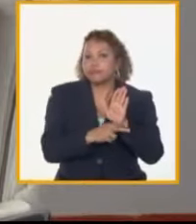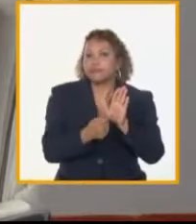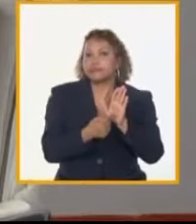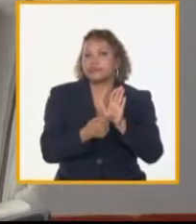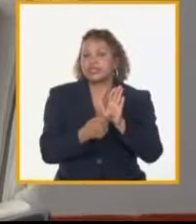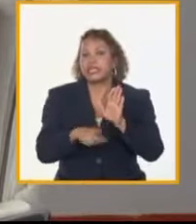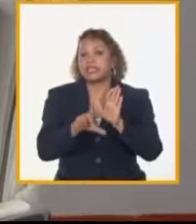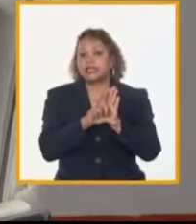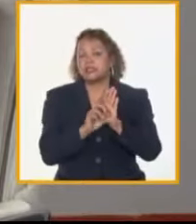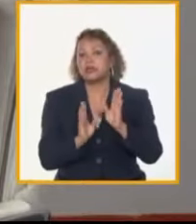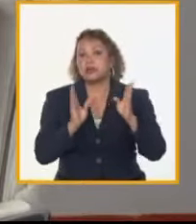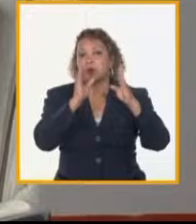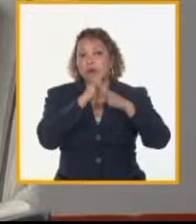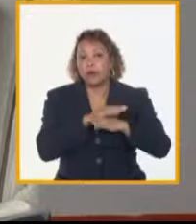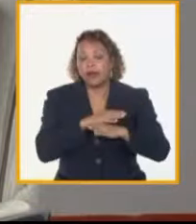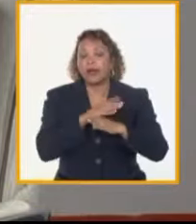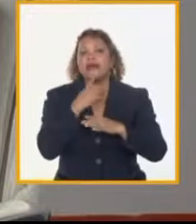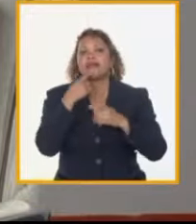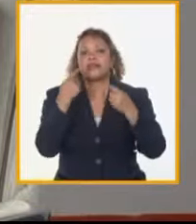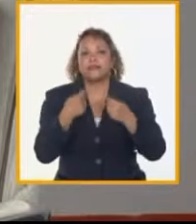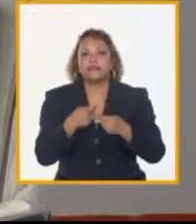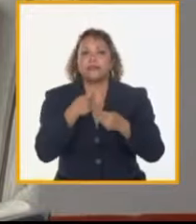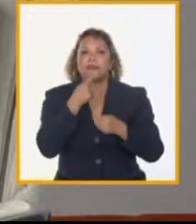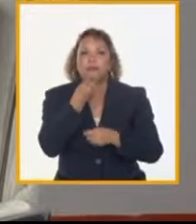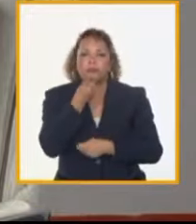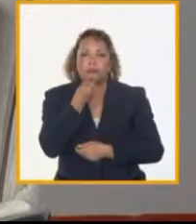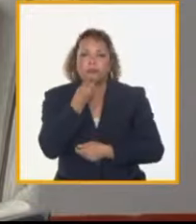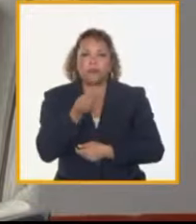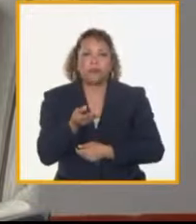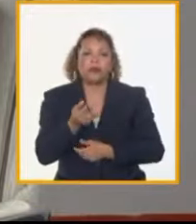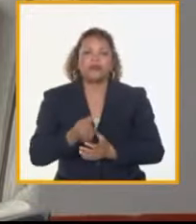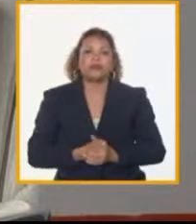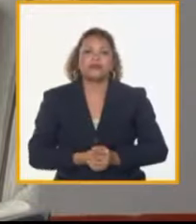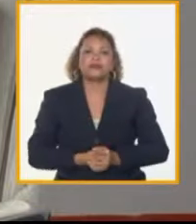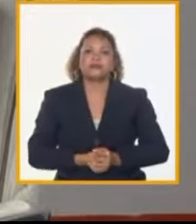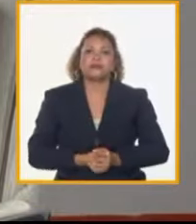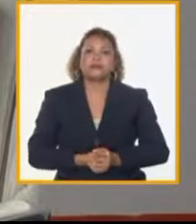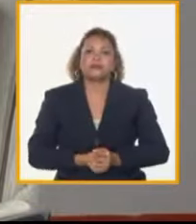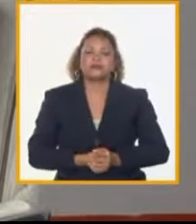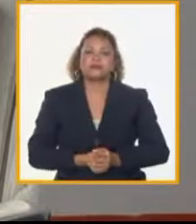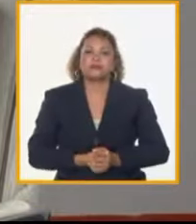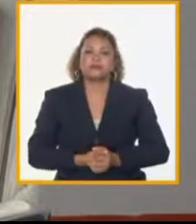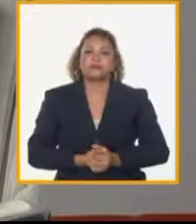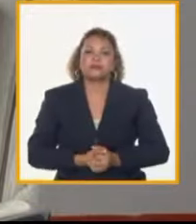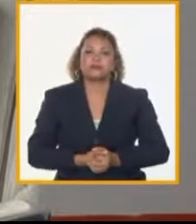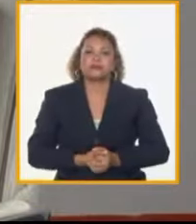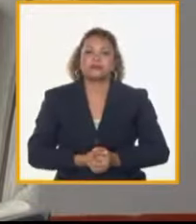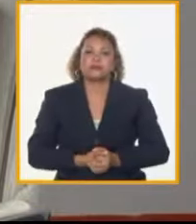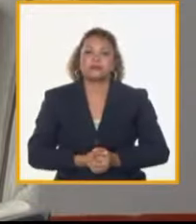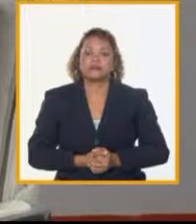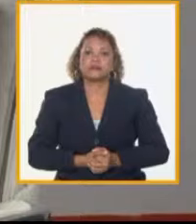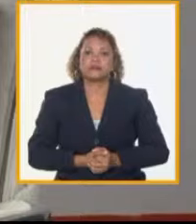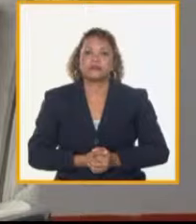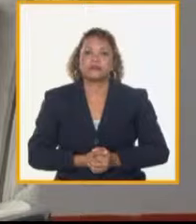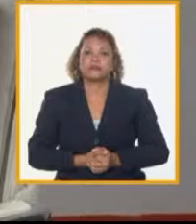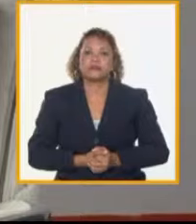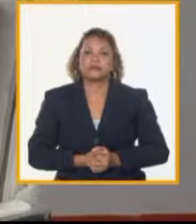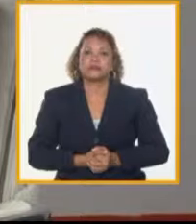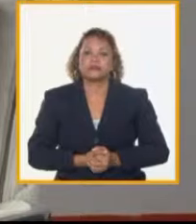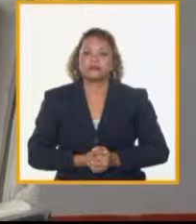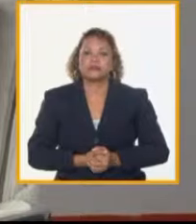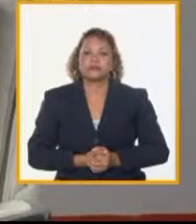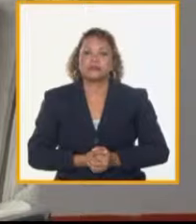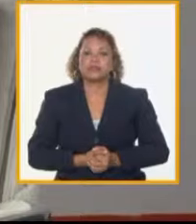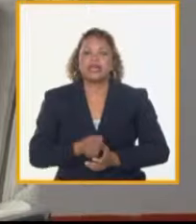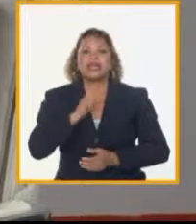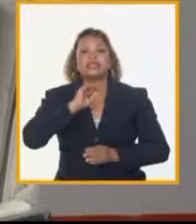la licencia correspondiente, realice actividad de esa naturaleza no autorizada en forma expresa por disposición legal o reglamentaria, incurre